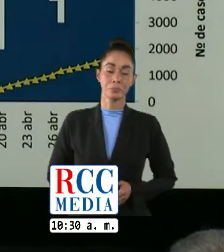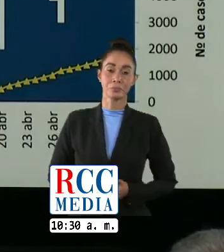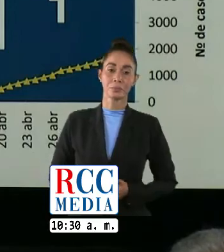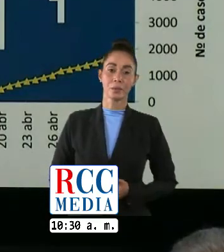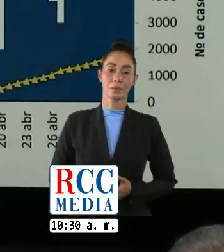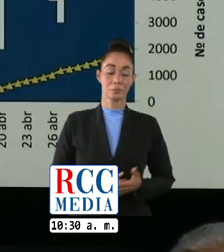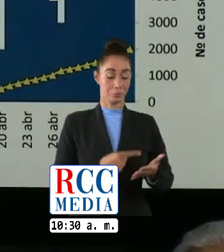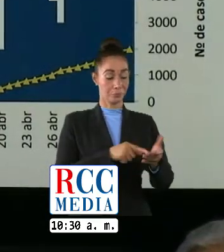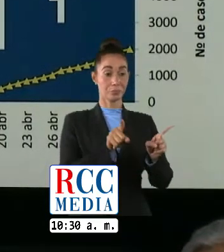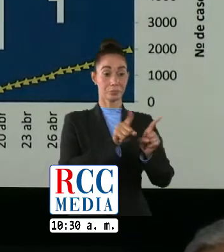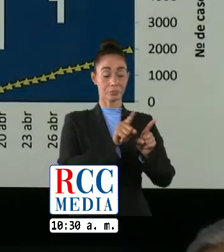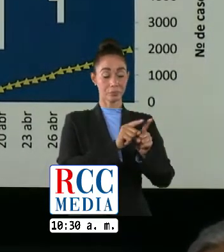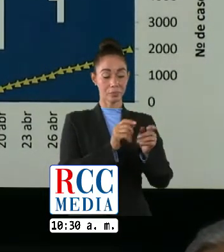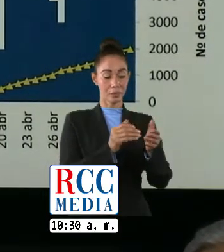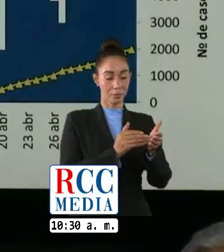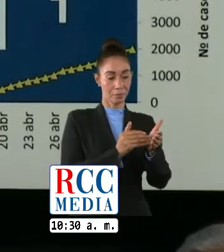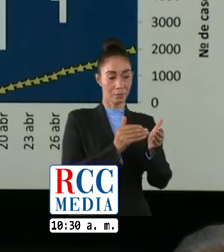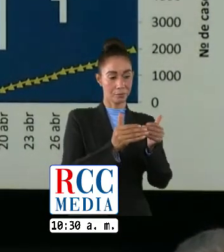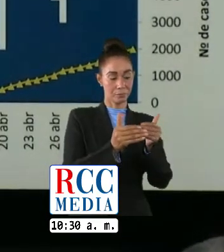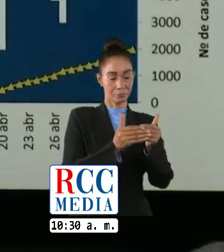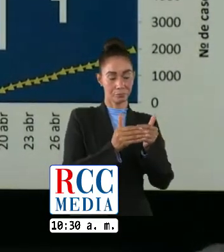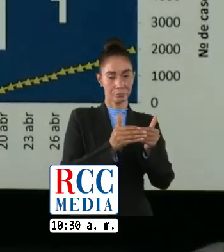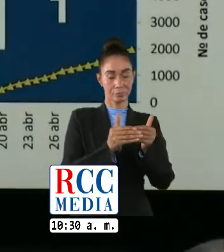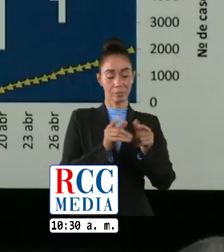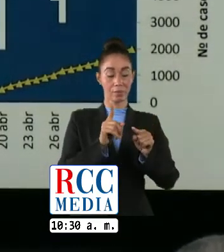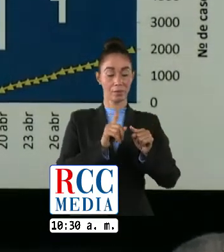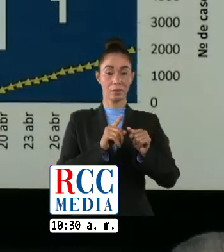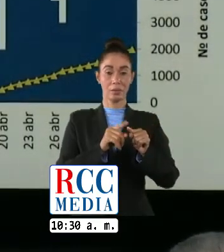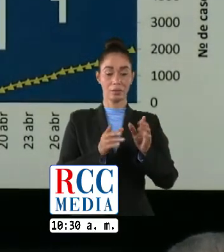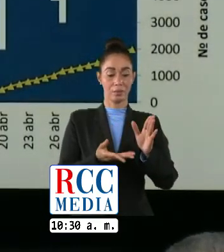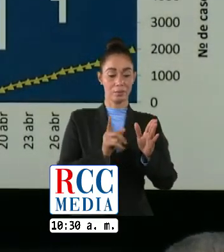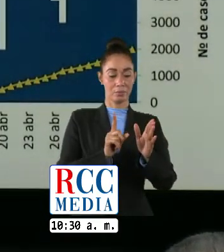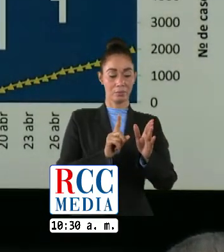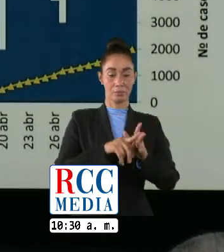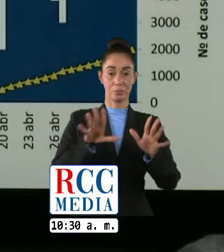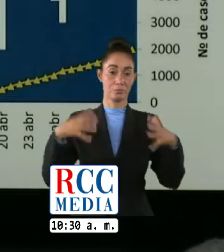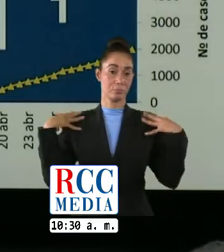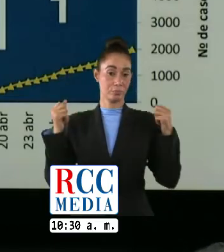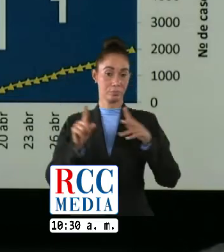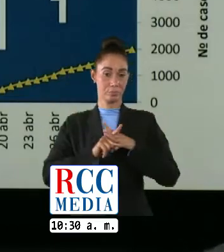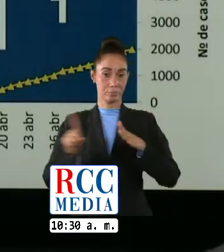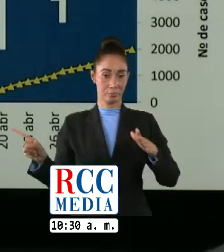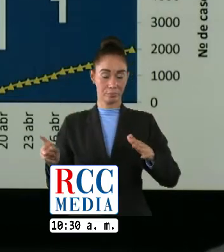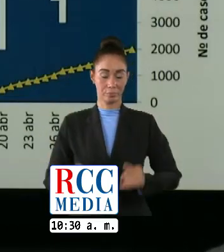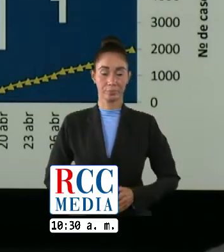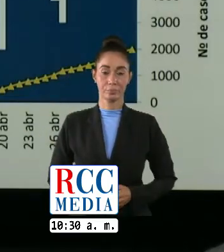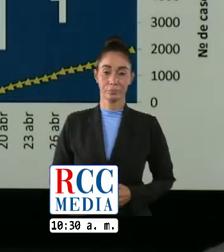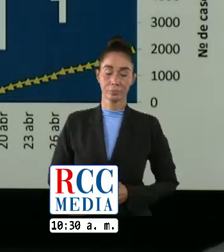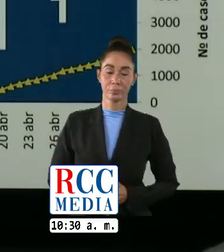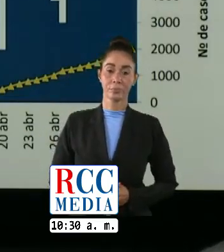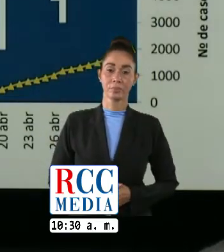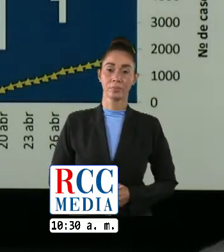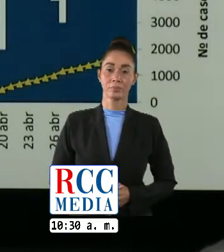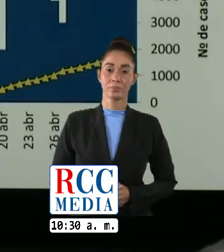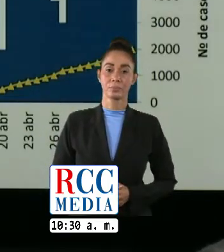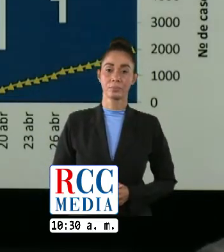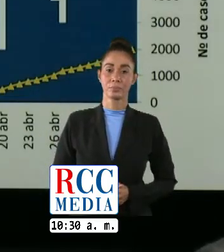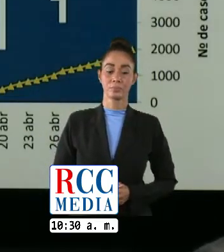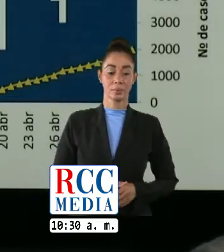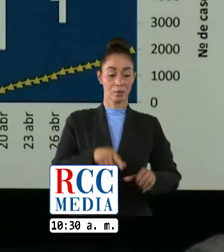poco a poco se van acercando según se van dando los de alta epidemiológica. Los